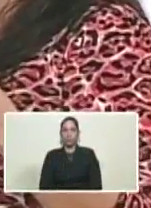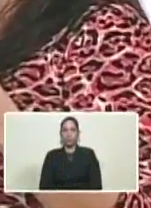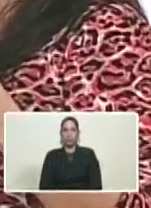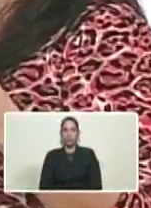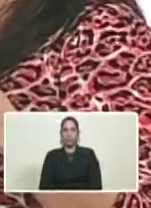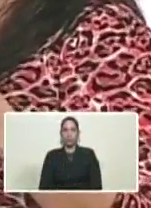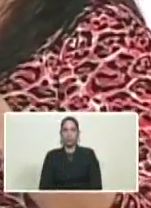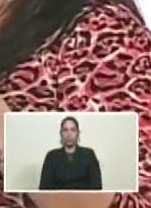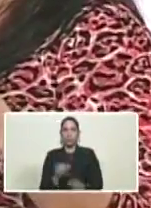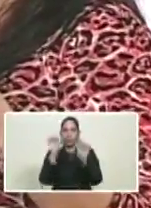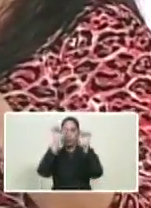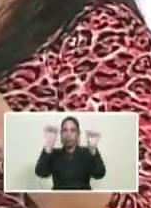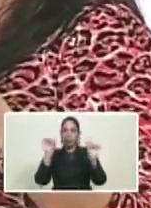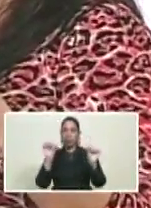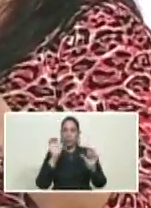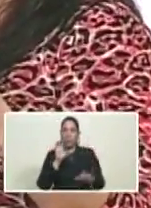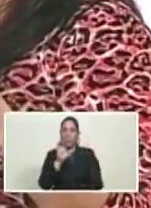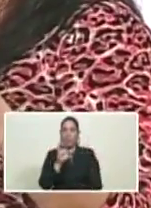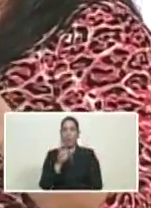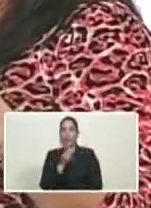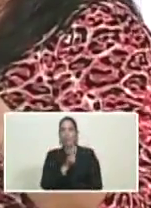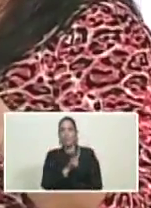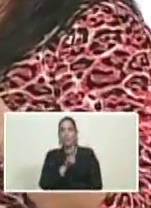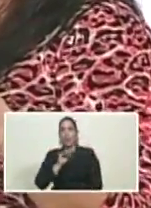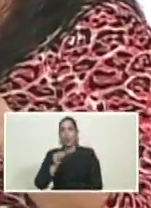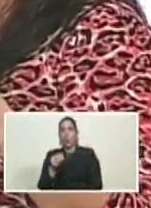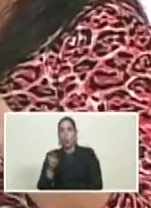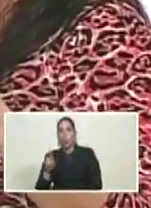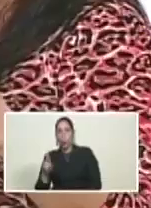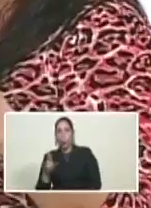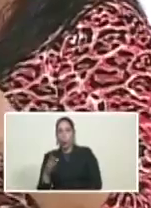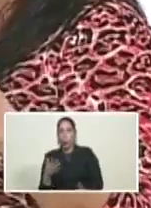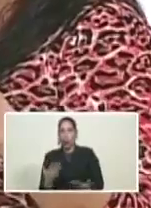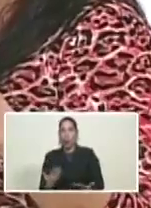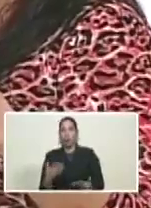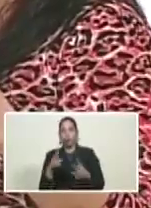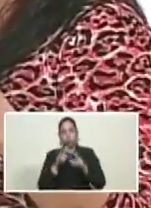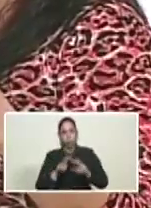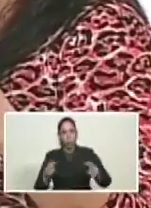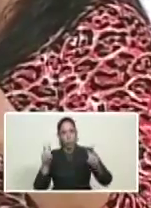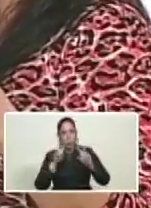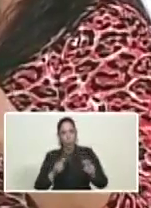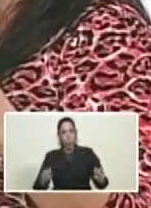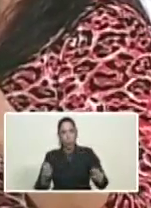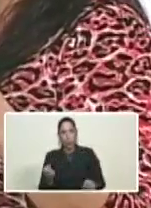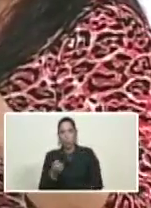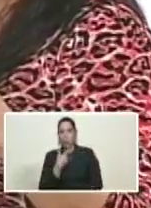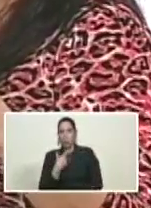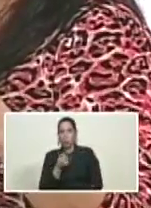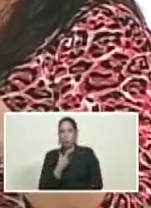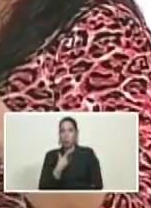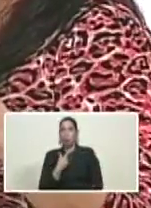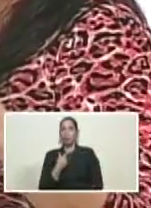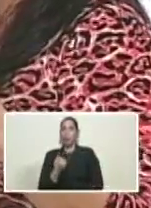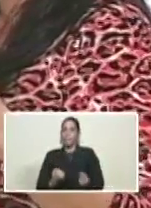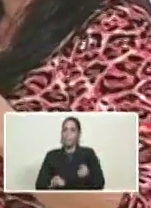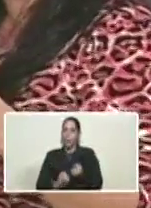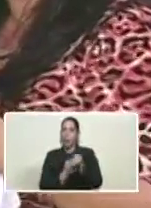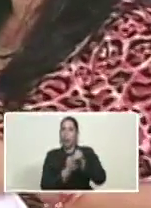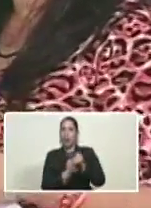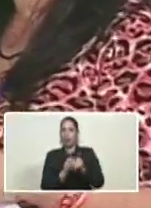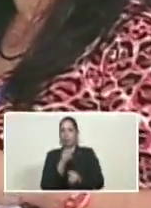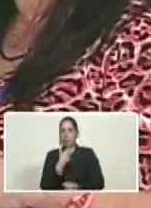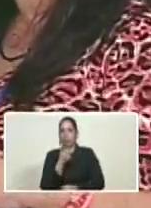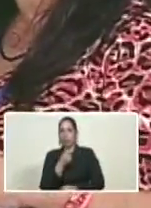a través del sistema Patria BQR, basándose en el análisis de consumo sobre la base epidemiológica de la población y un